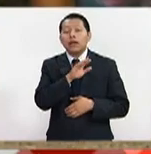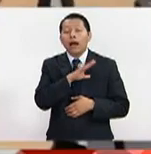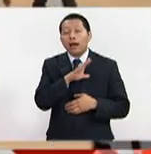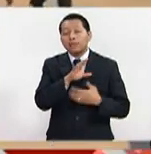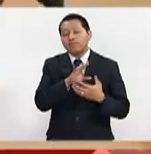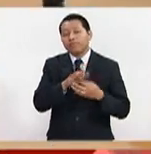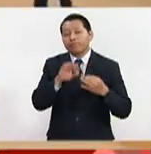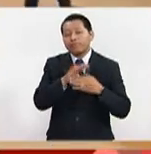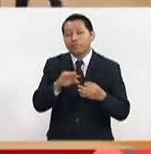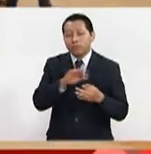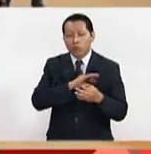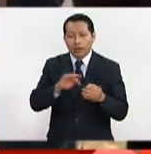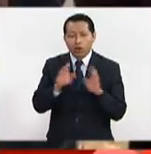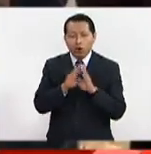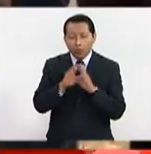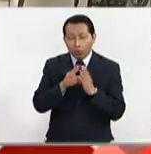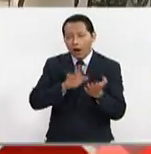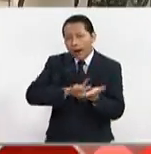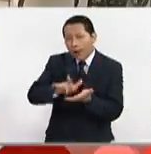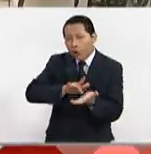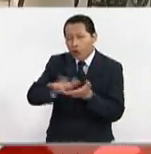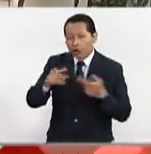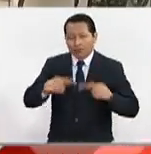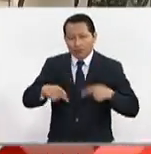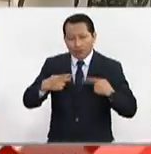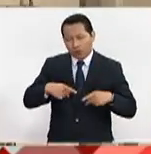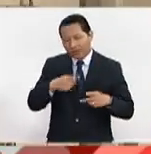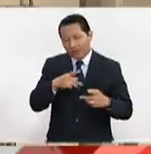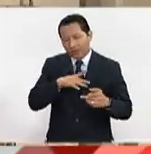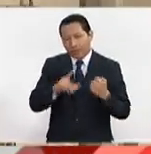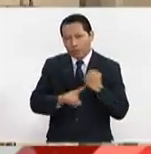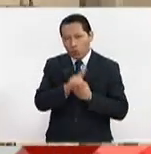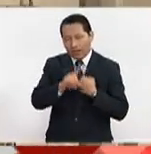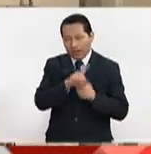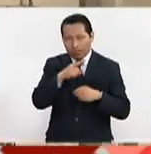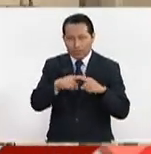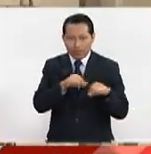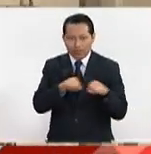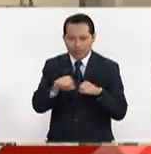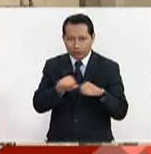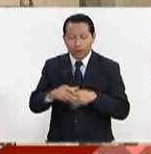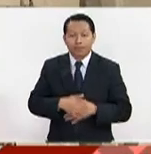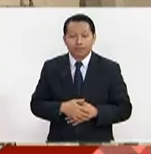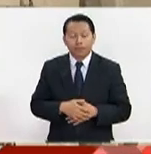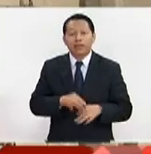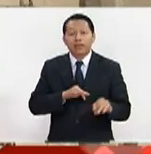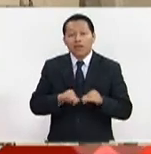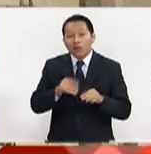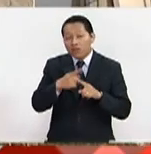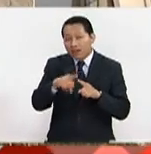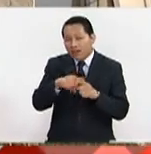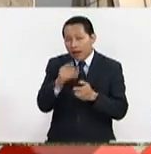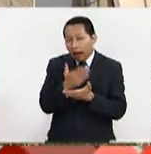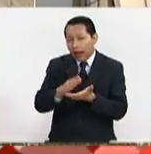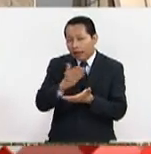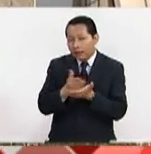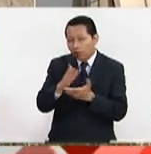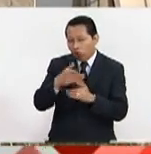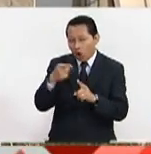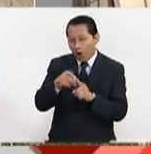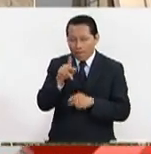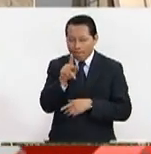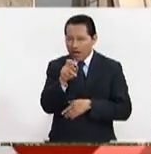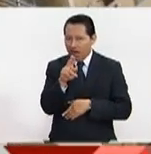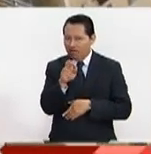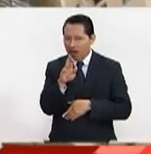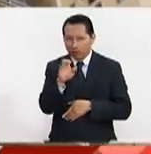las medidas para apoyar a los afectados por el sismo. Se están trabajando en los créditos preferenciales, los cuales en la medida que se